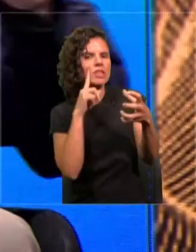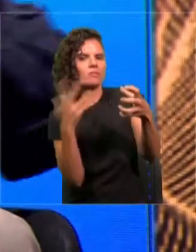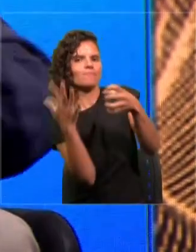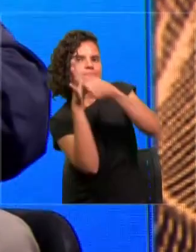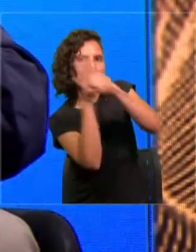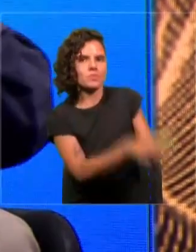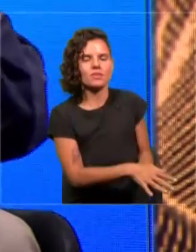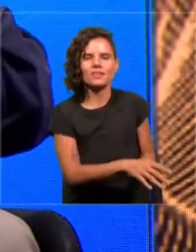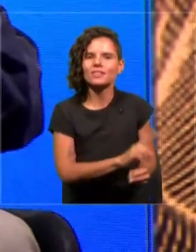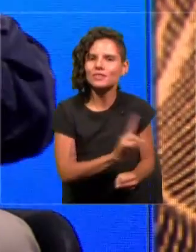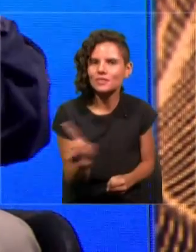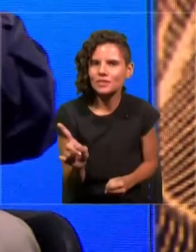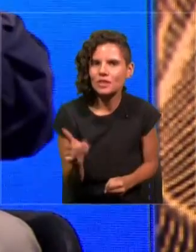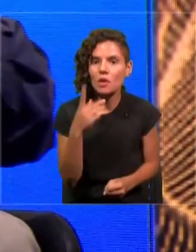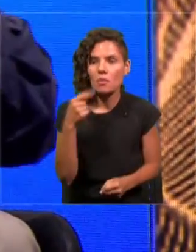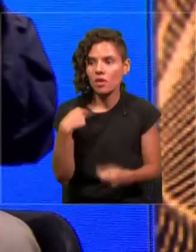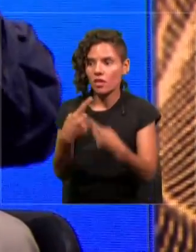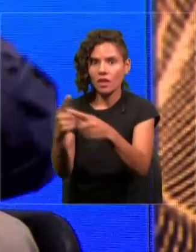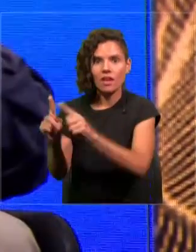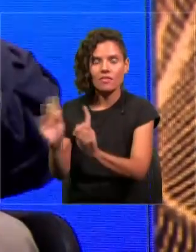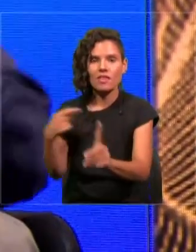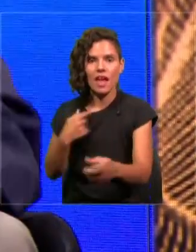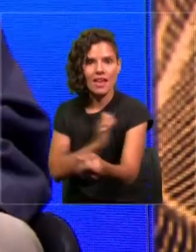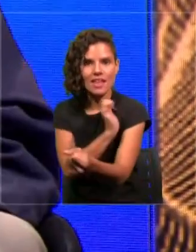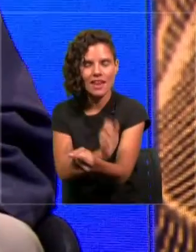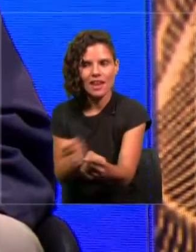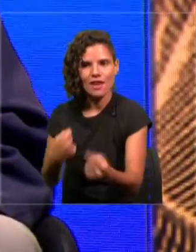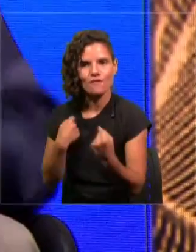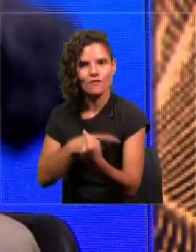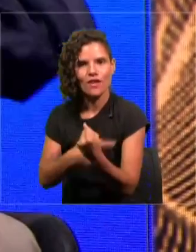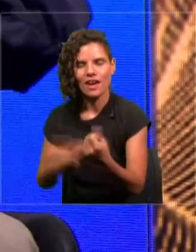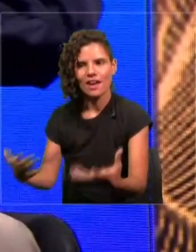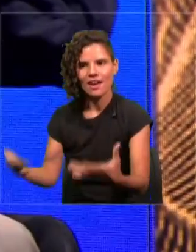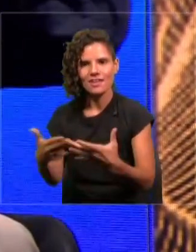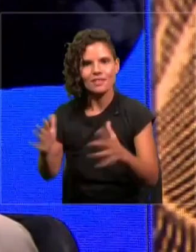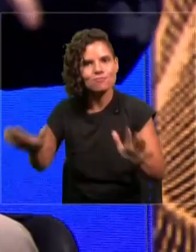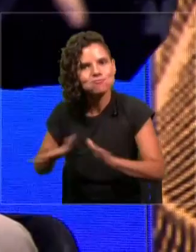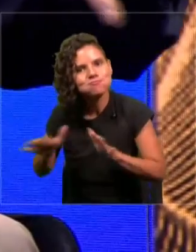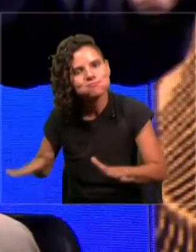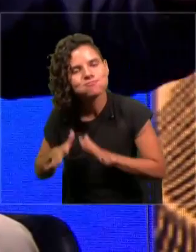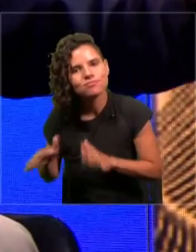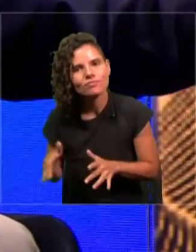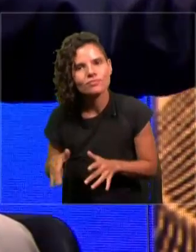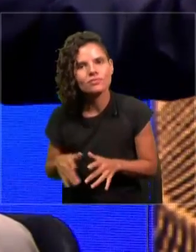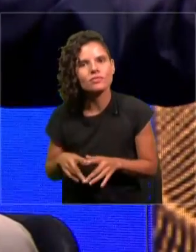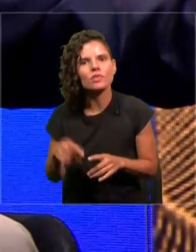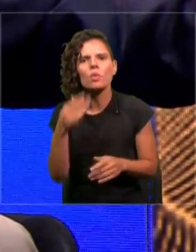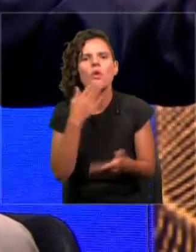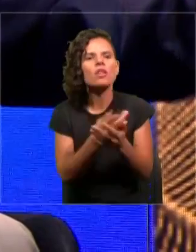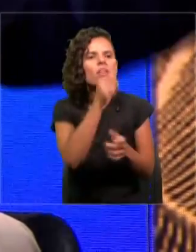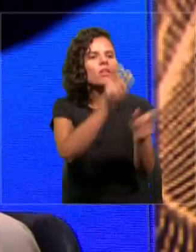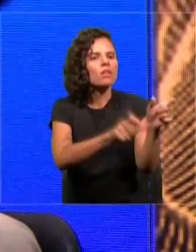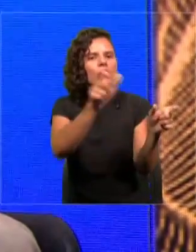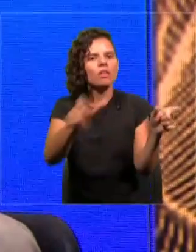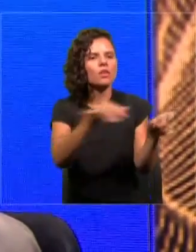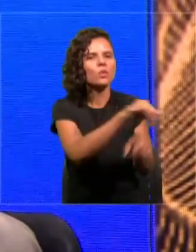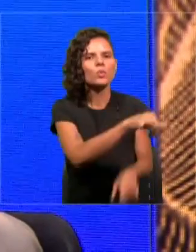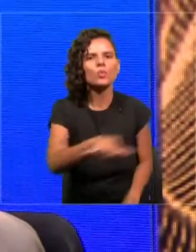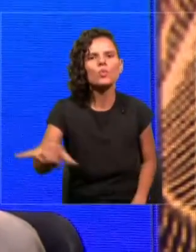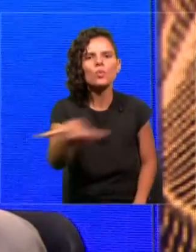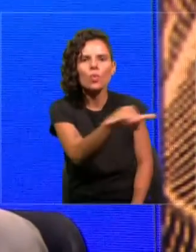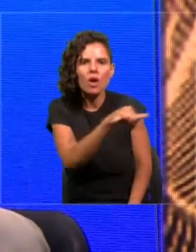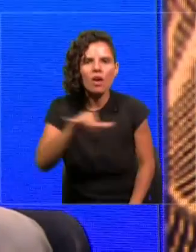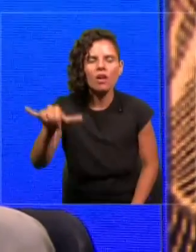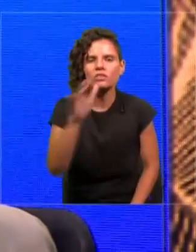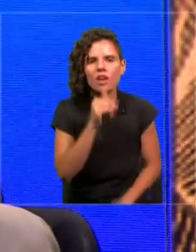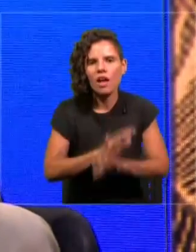Porque la diversidad genera energía, genera fuerza. La homogeneidad absoluta no genera nada. Es como el ser de